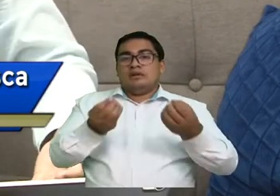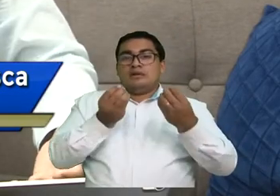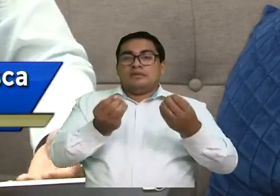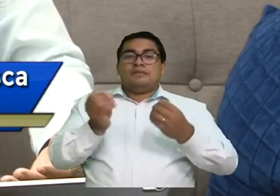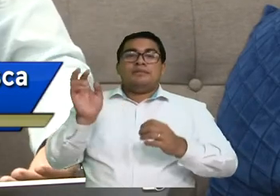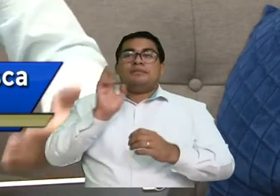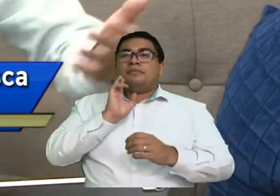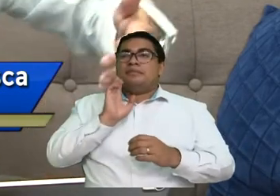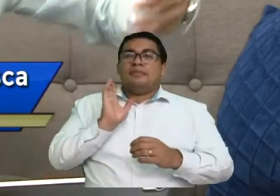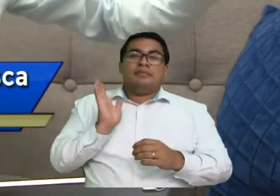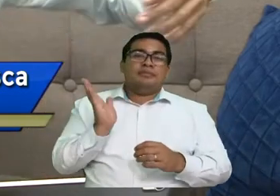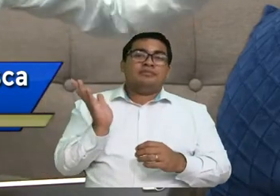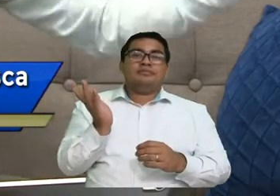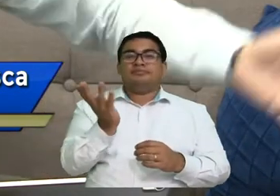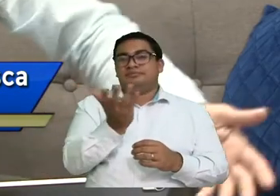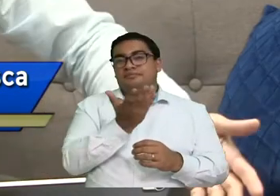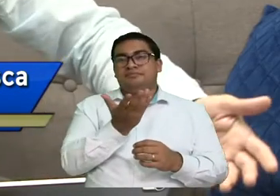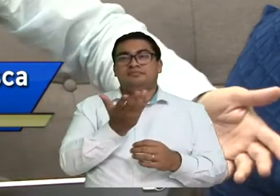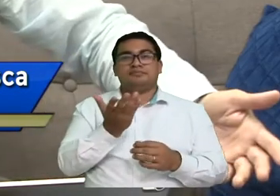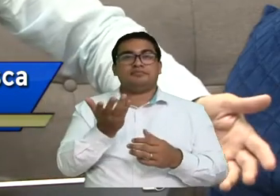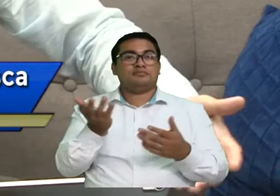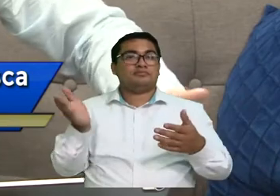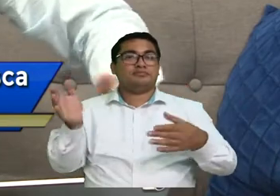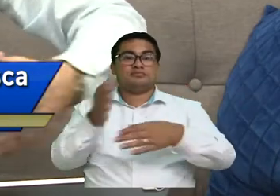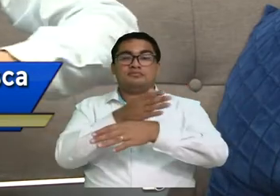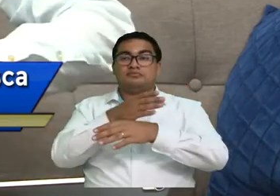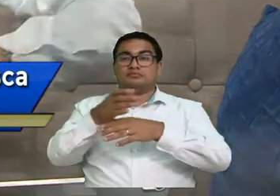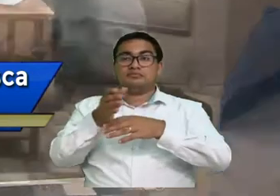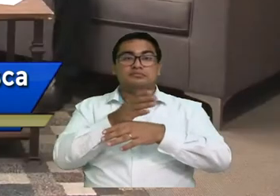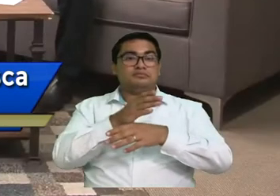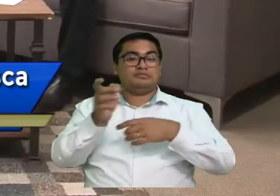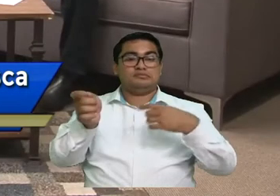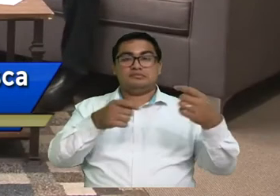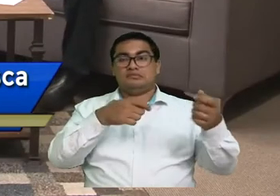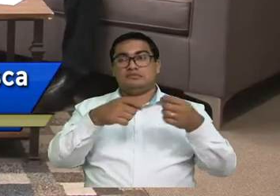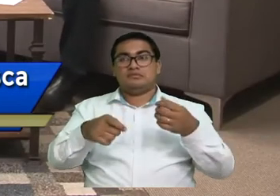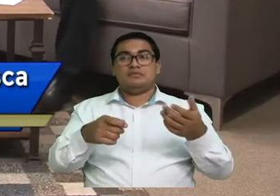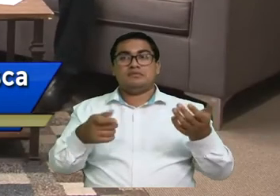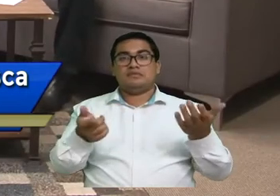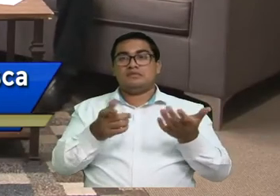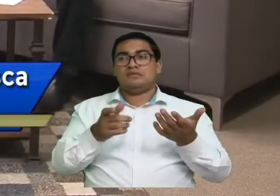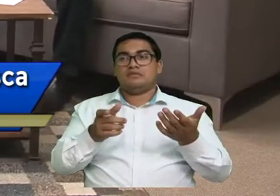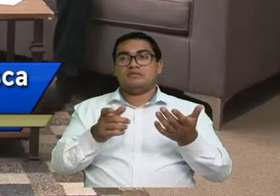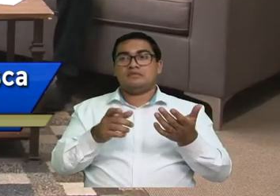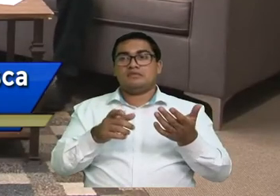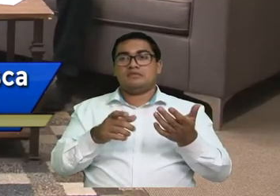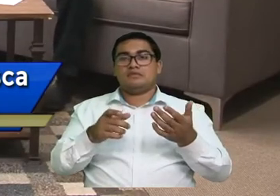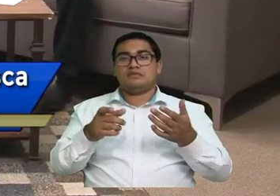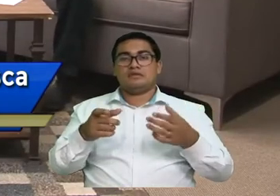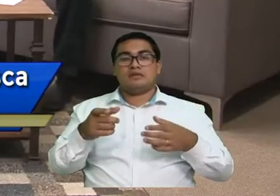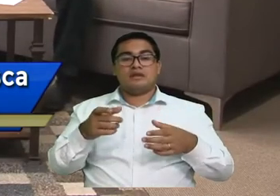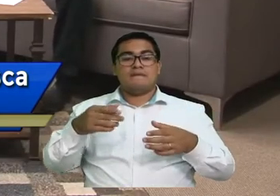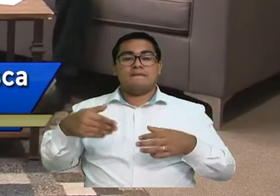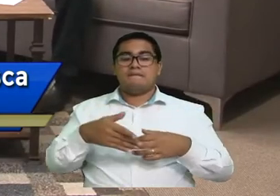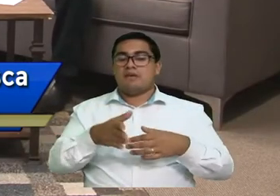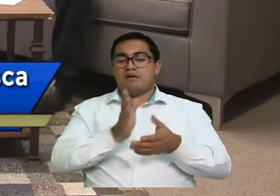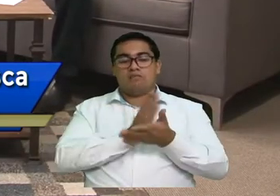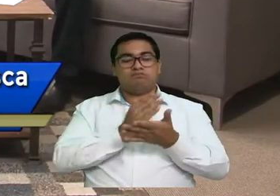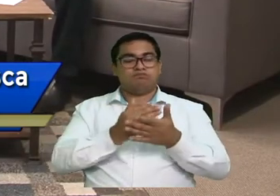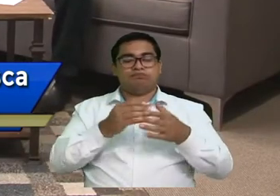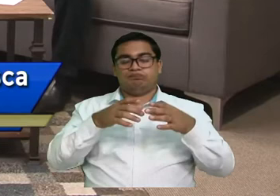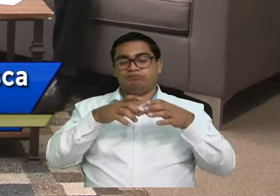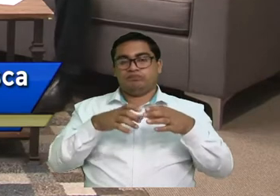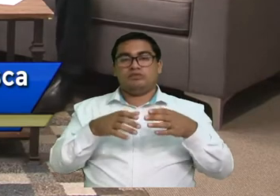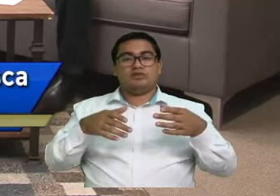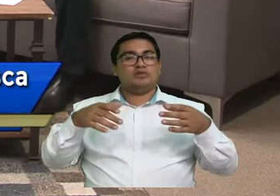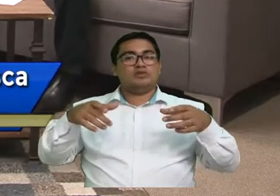de los que habían hace 2 o 3 años. Que ofertan, claro que sí. Que están ofreciendo el ceviche de pescado, sopa de